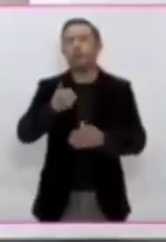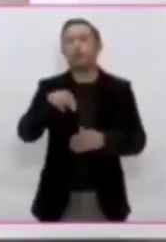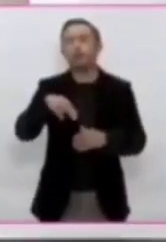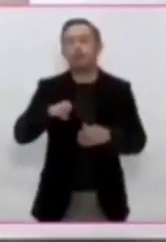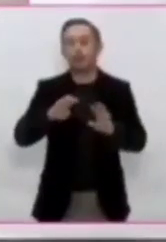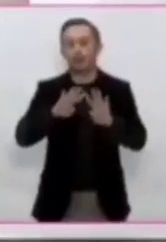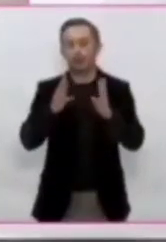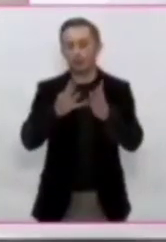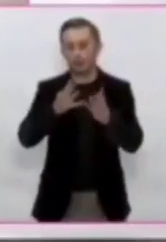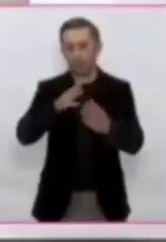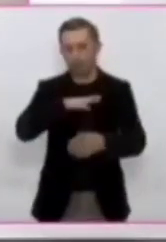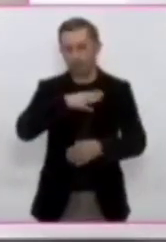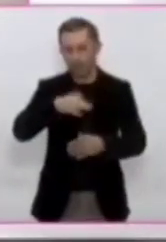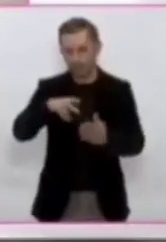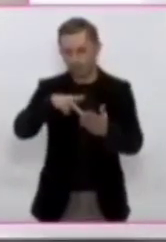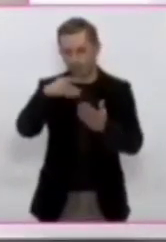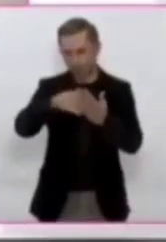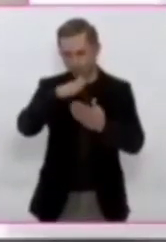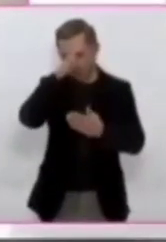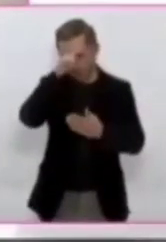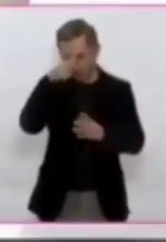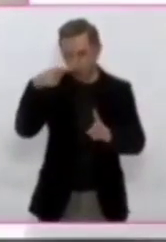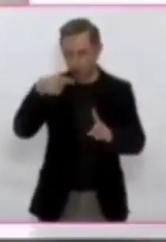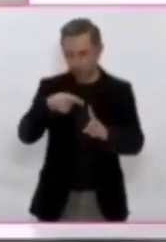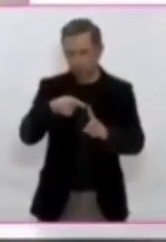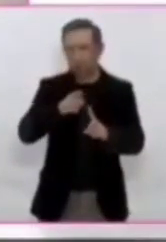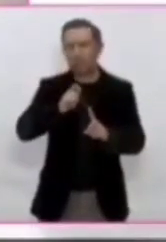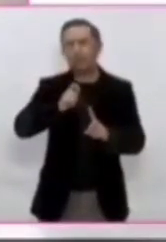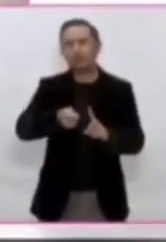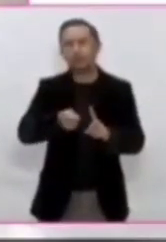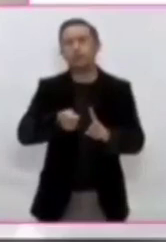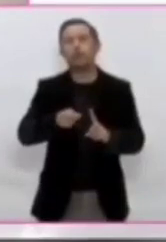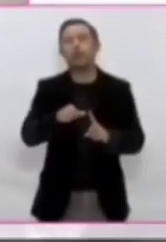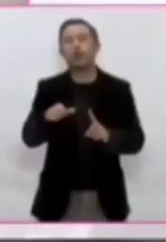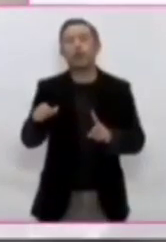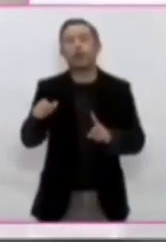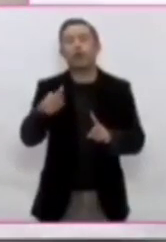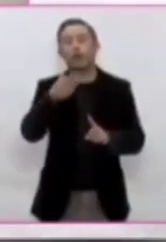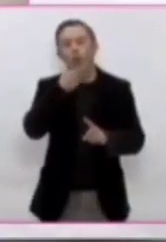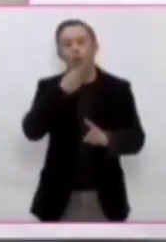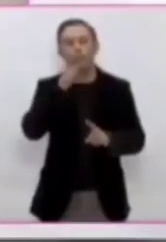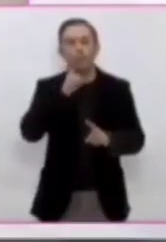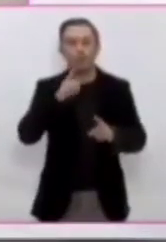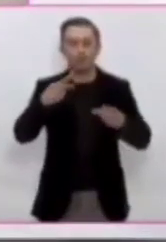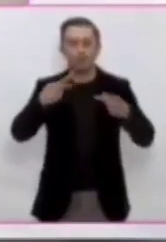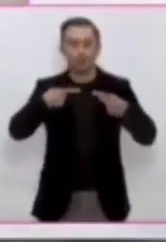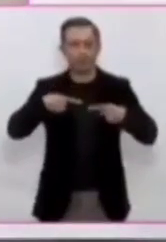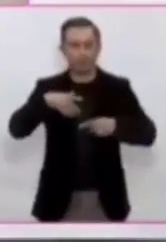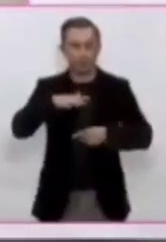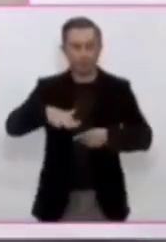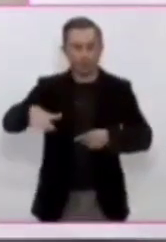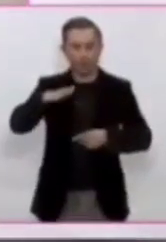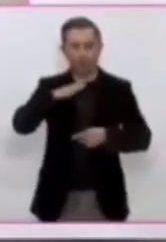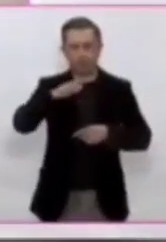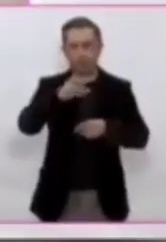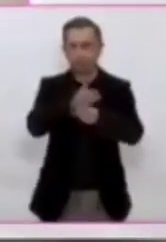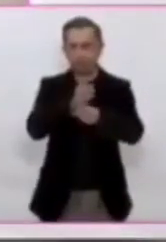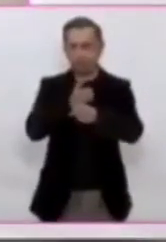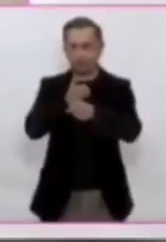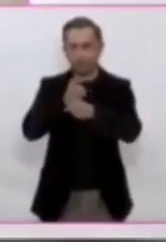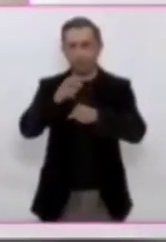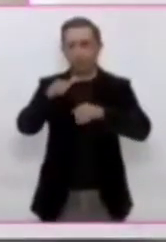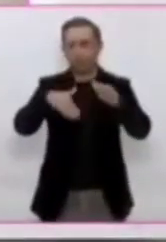del Instituto Nacional Electoral, porque se aprueba la convocatoria a las ciudadanas y los ciudadanos que se autoascriban